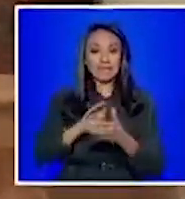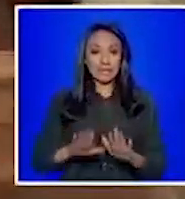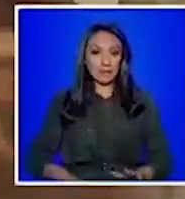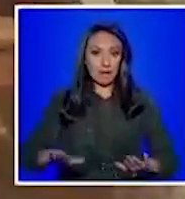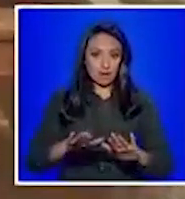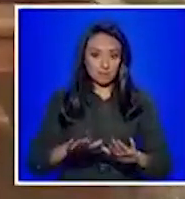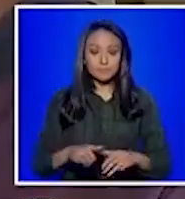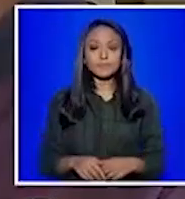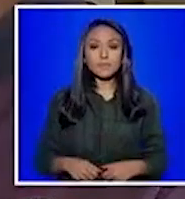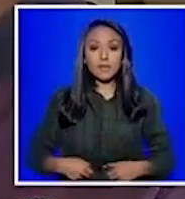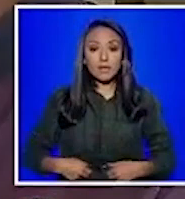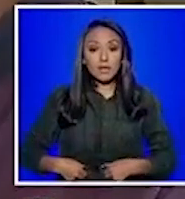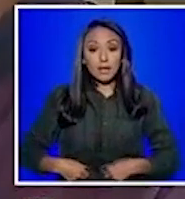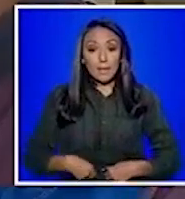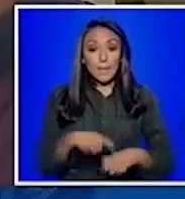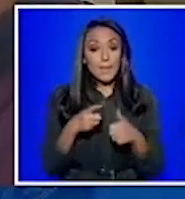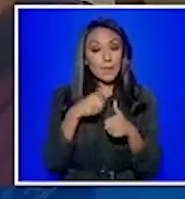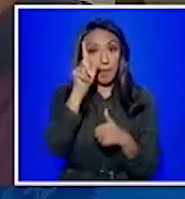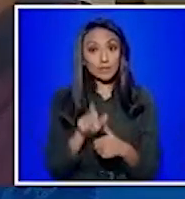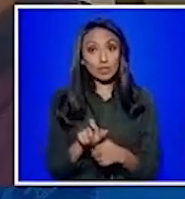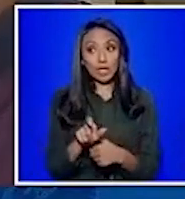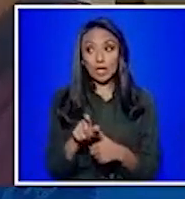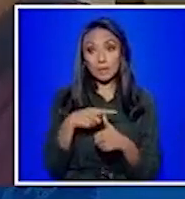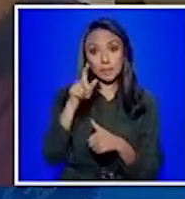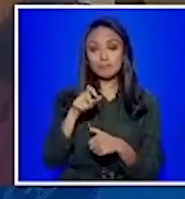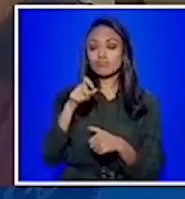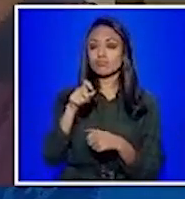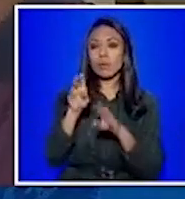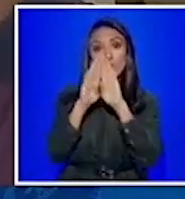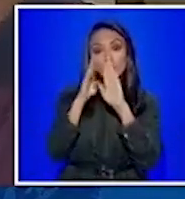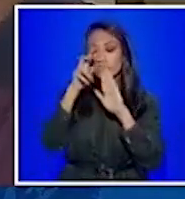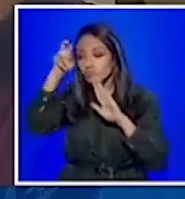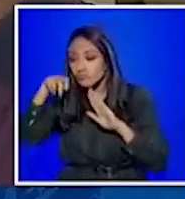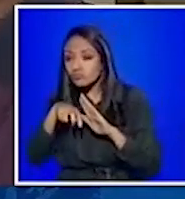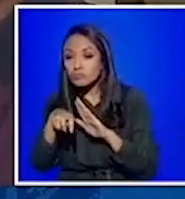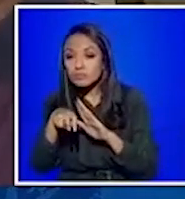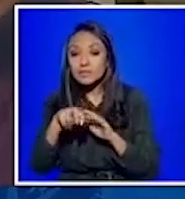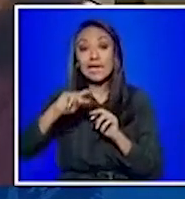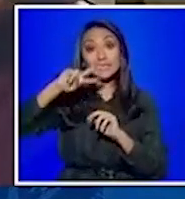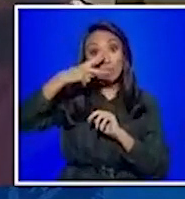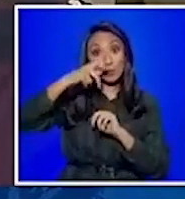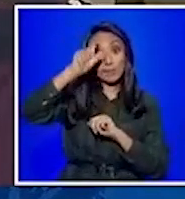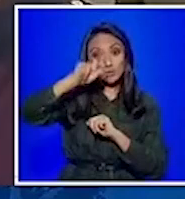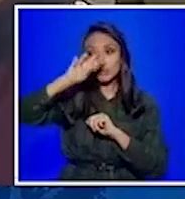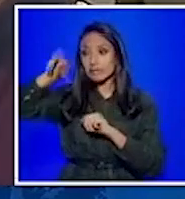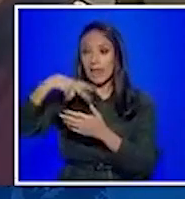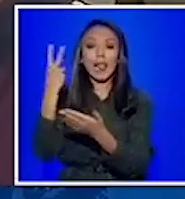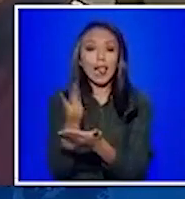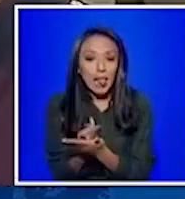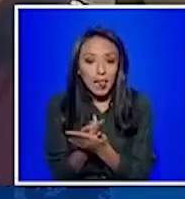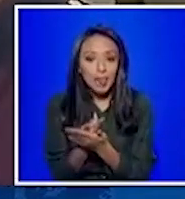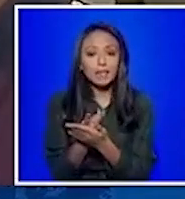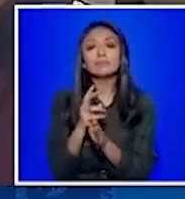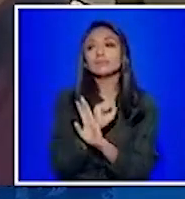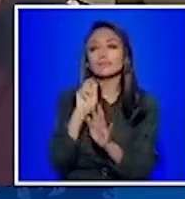persona baja por la puerta y la siguiente persona pues se resbala va rompiendo